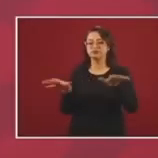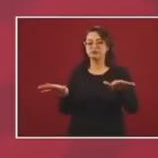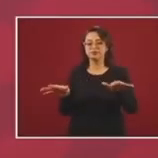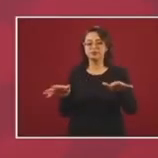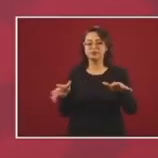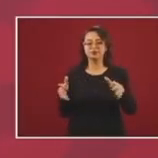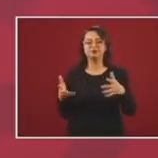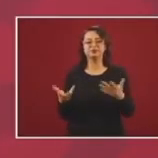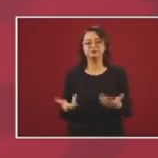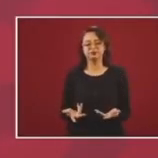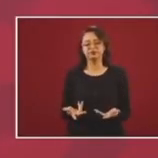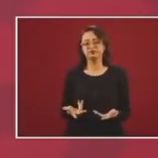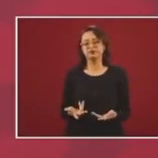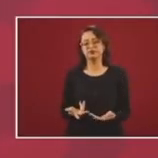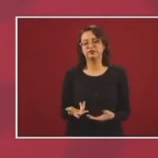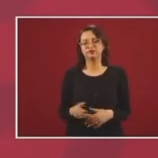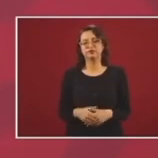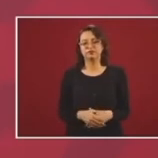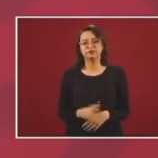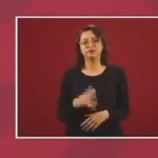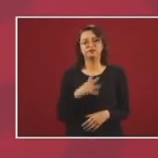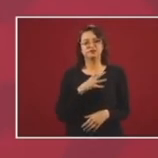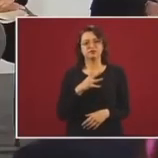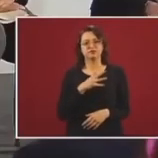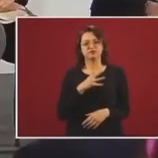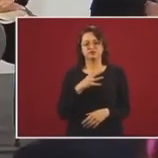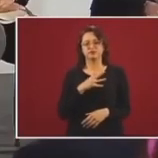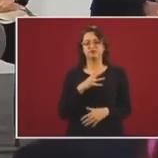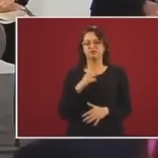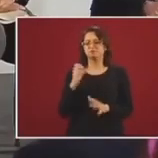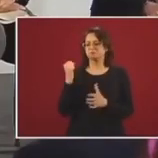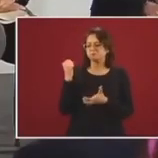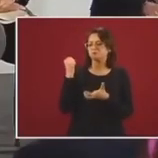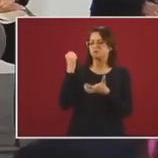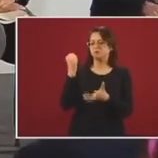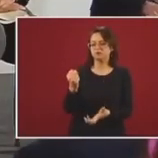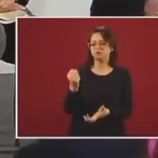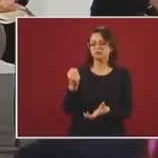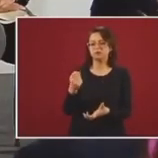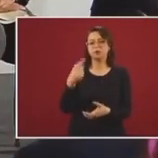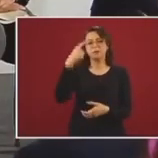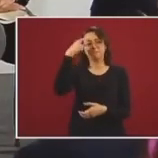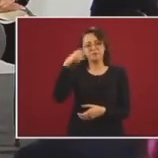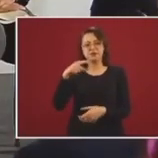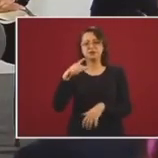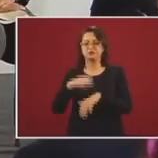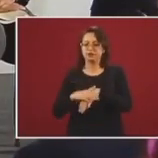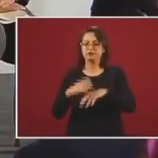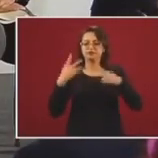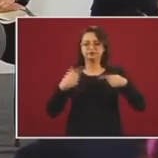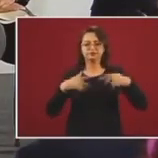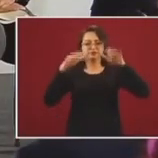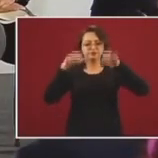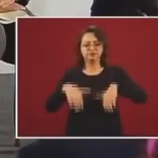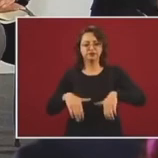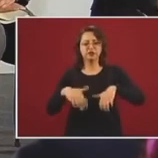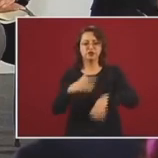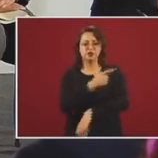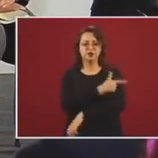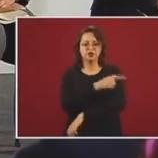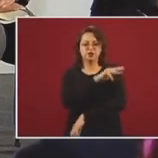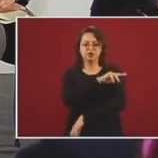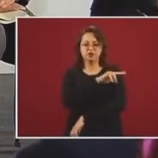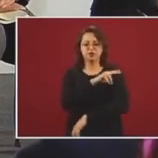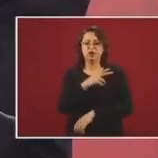polémica durante semanas y la presión de los 9 gobernadores panistas para llegar a un convenio en el sistema de salud. En una reunión con el presidente, les